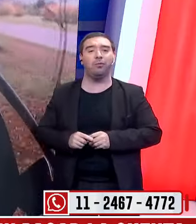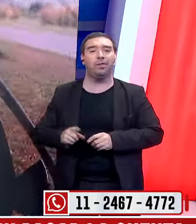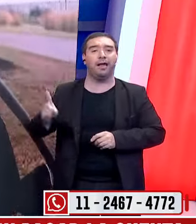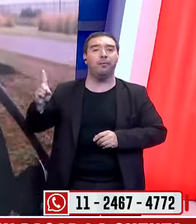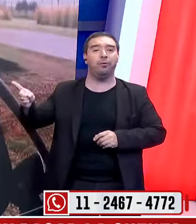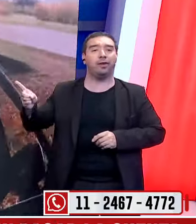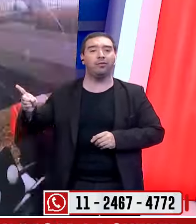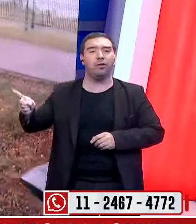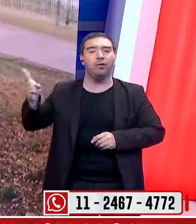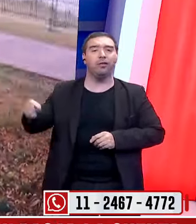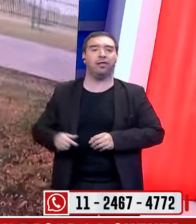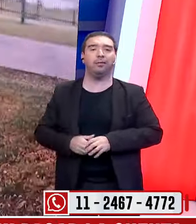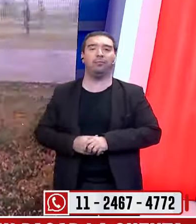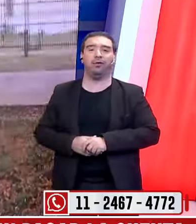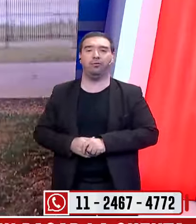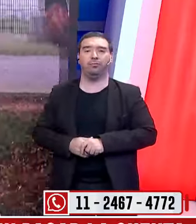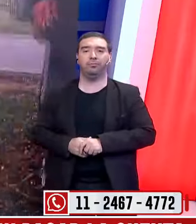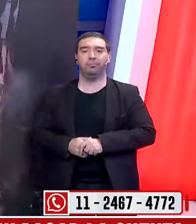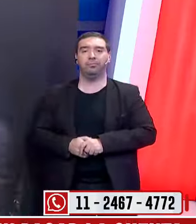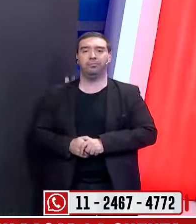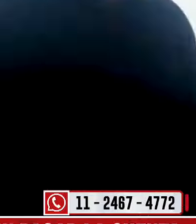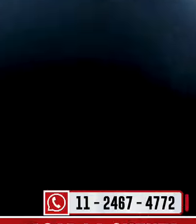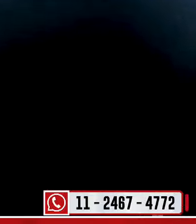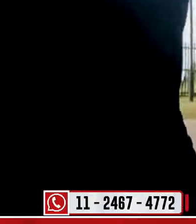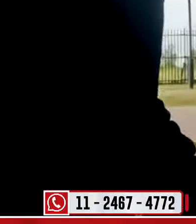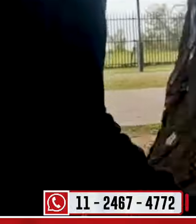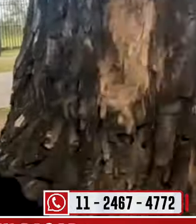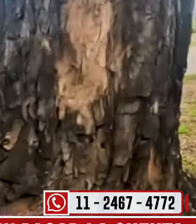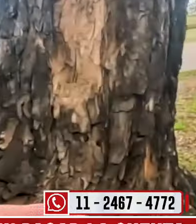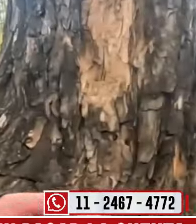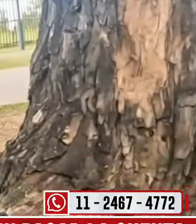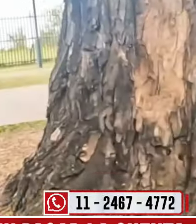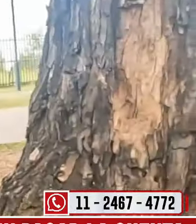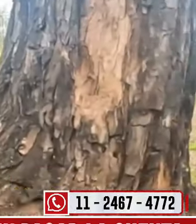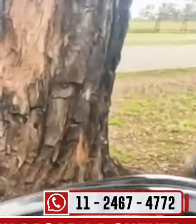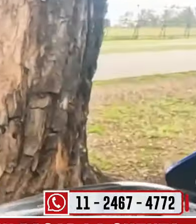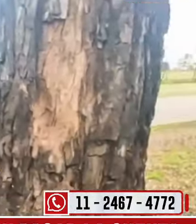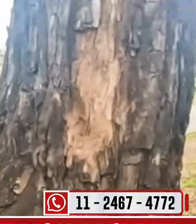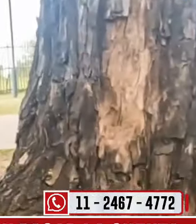hacerlo de vuelta. Por ratón, terminó preso. ¿Tiene DNI? ¿Está bien?